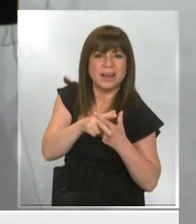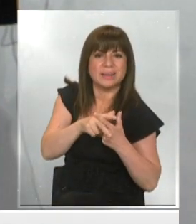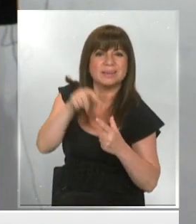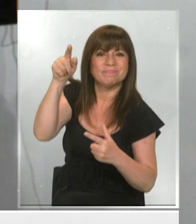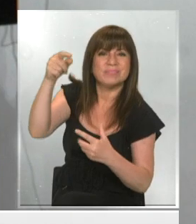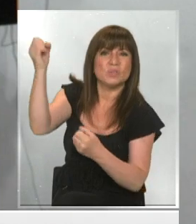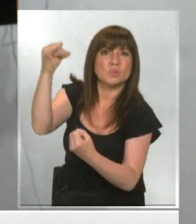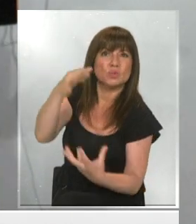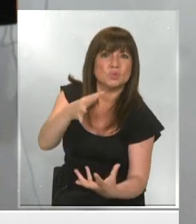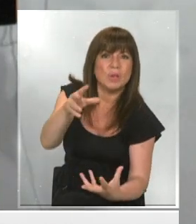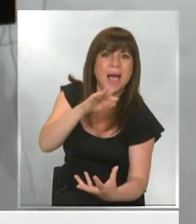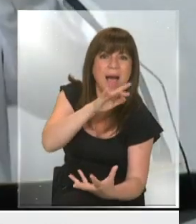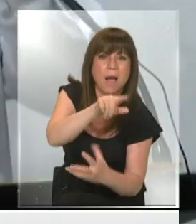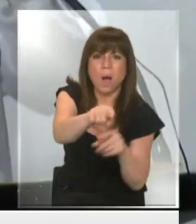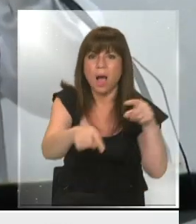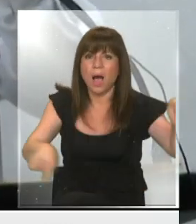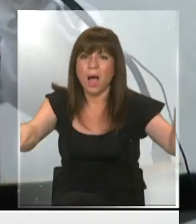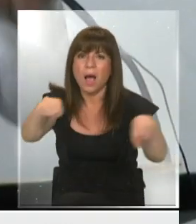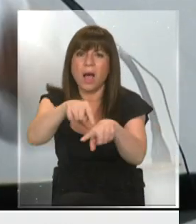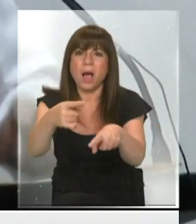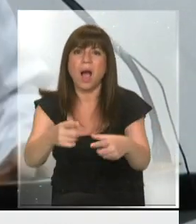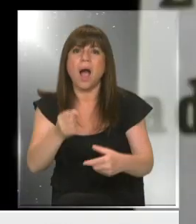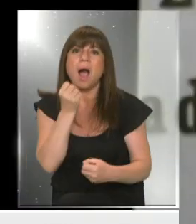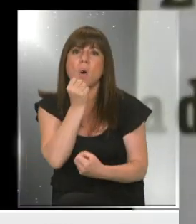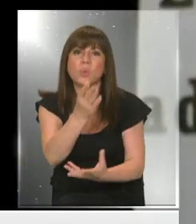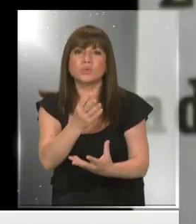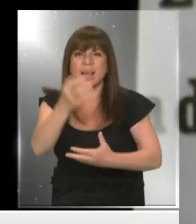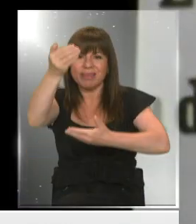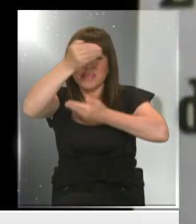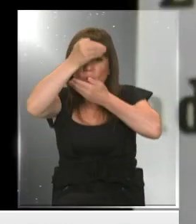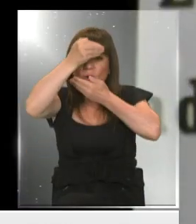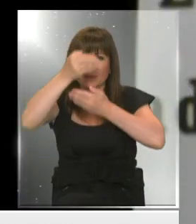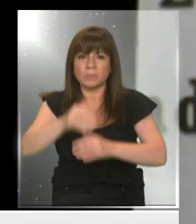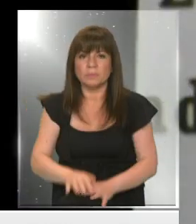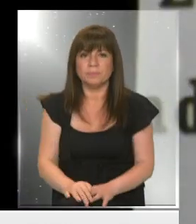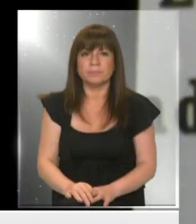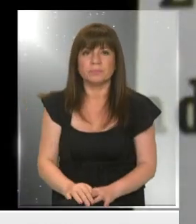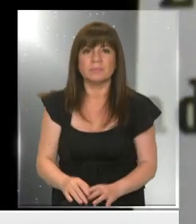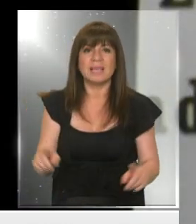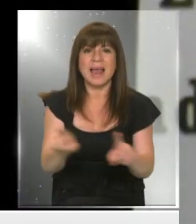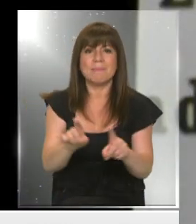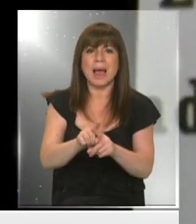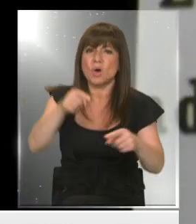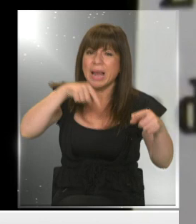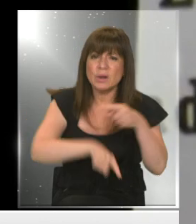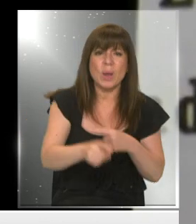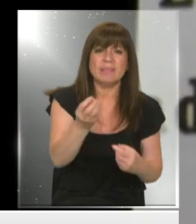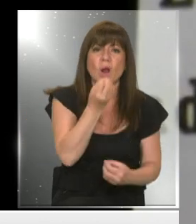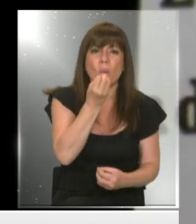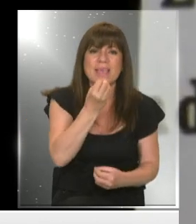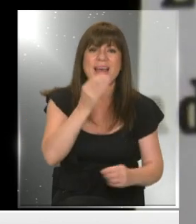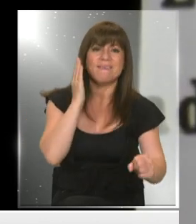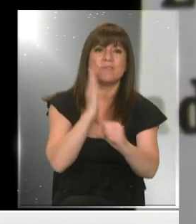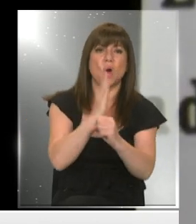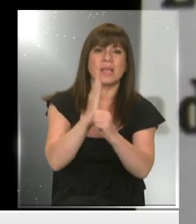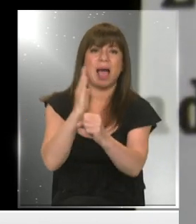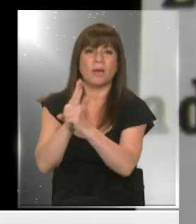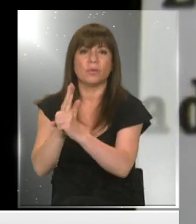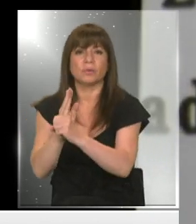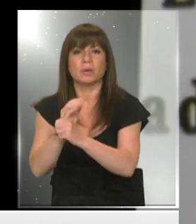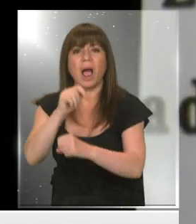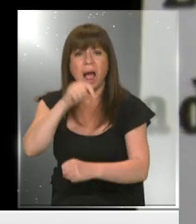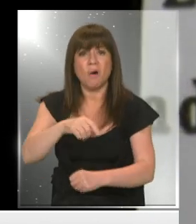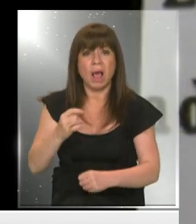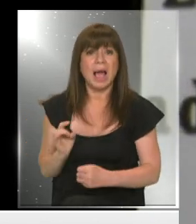ciudades. Por eso lo acusan ahora de terrorismo. Hermano, que den su comida a las ciudades. Vamos a bloquear el circo, de verdad. Sí, hermano. Y